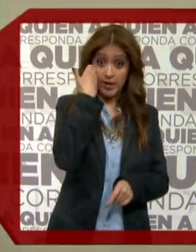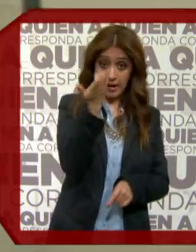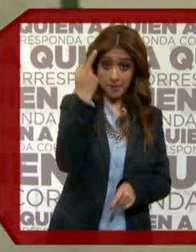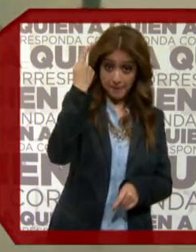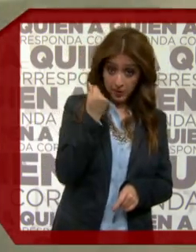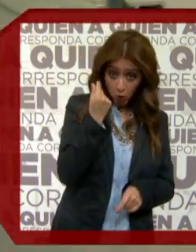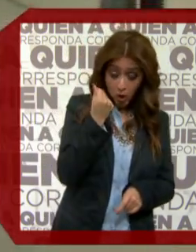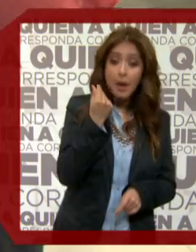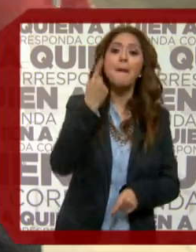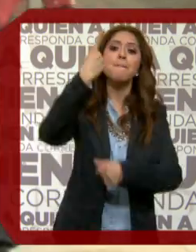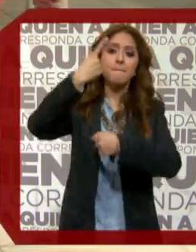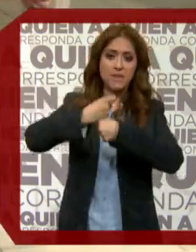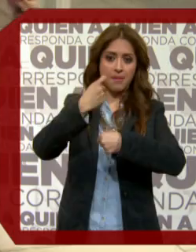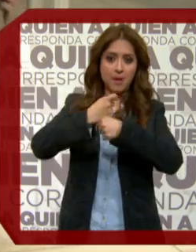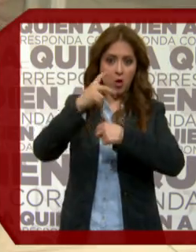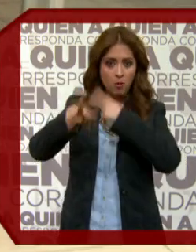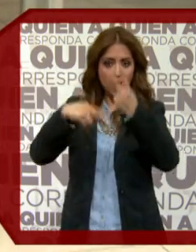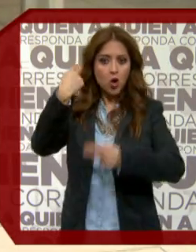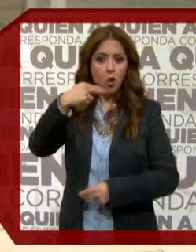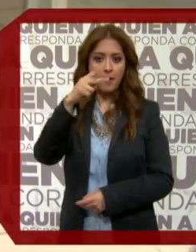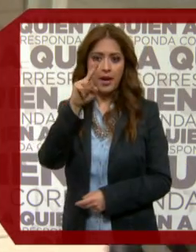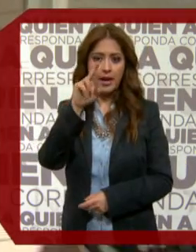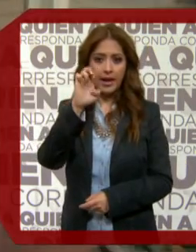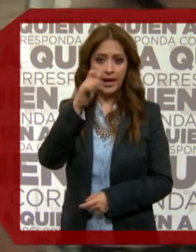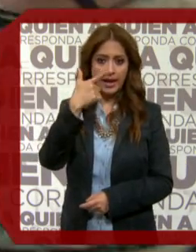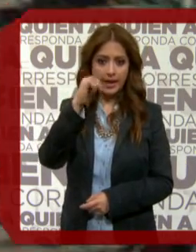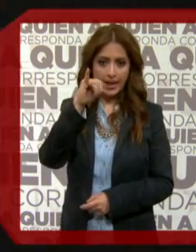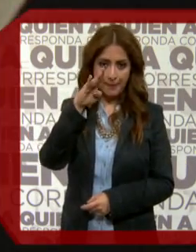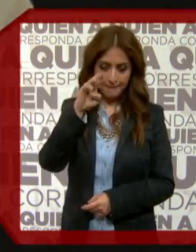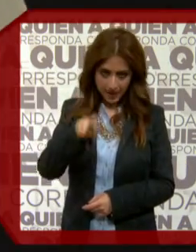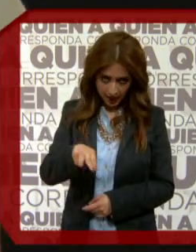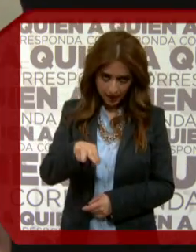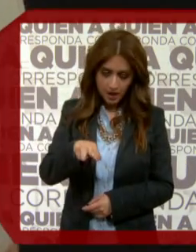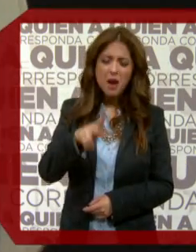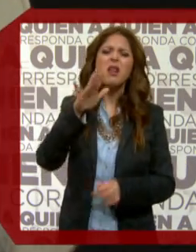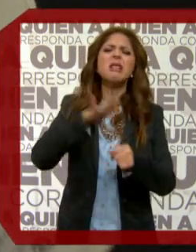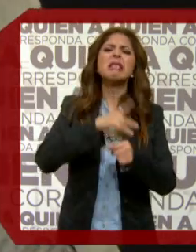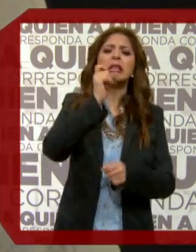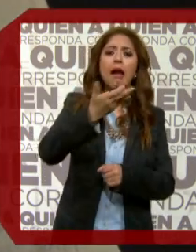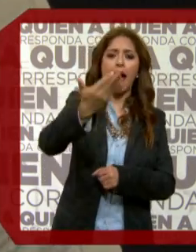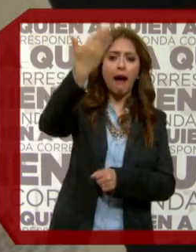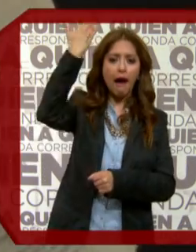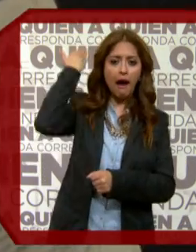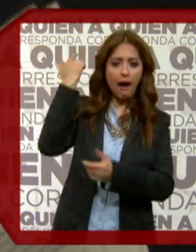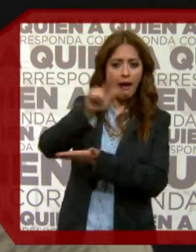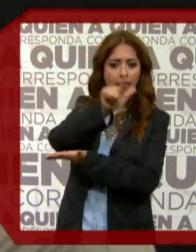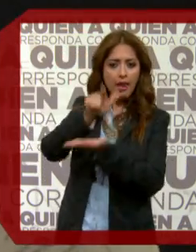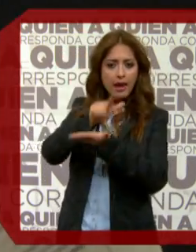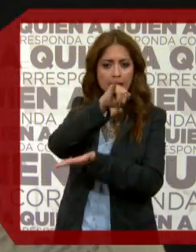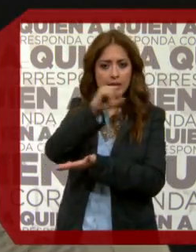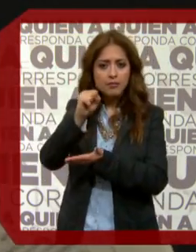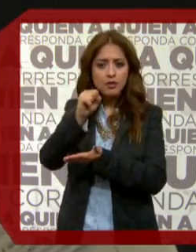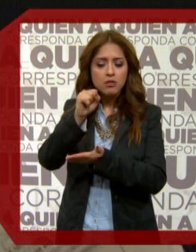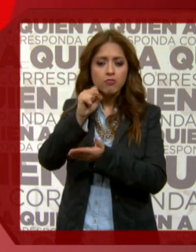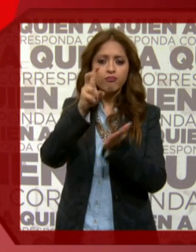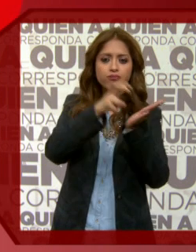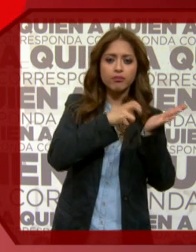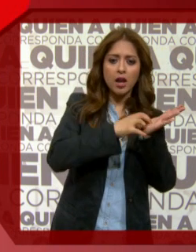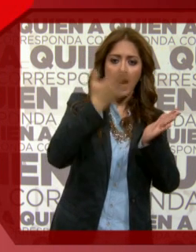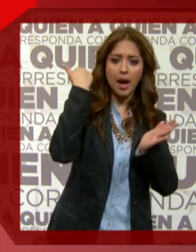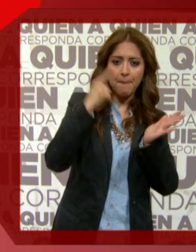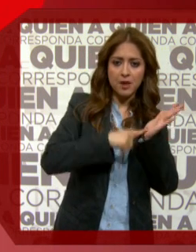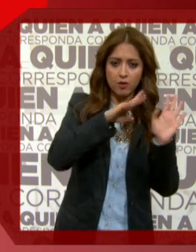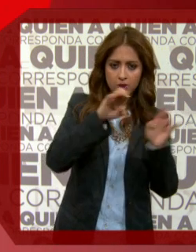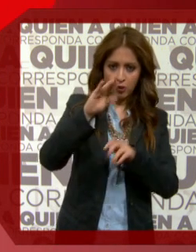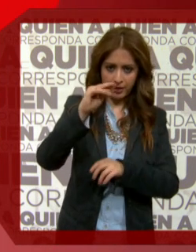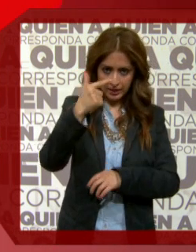primero tiene que ubicar en qué régimen comenzó a cotizar, ya que la Ley del Seguro Social fue modificada en 1997. Si